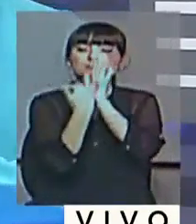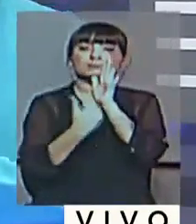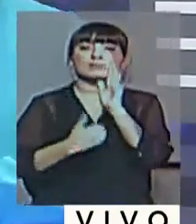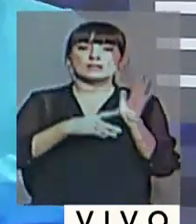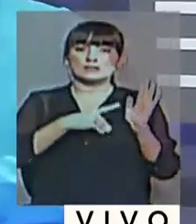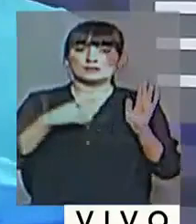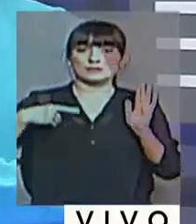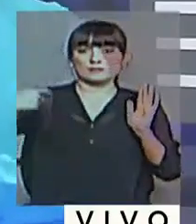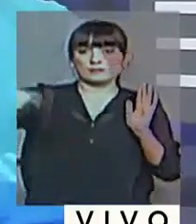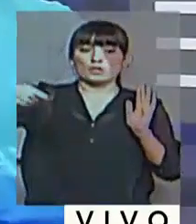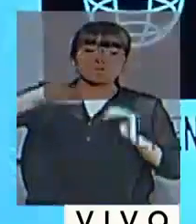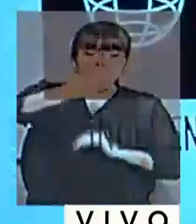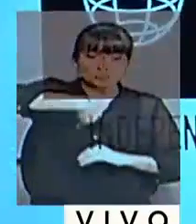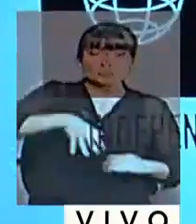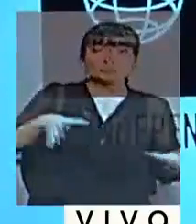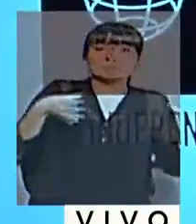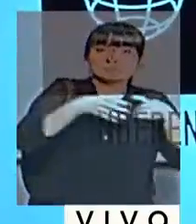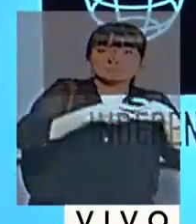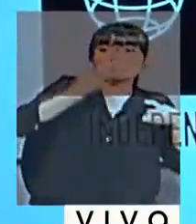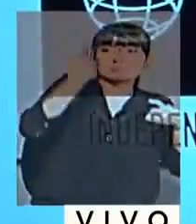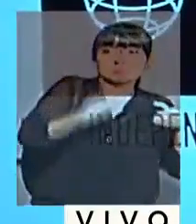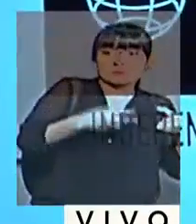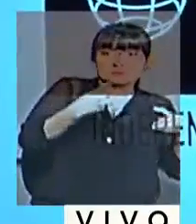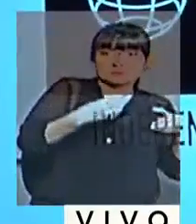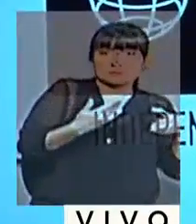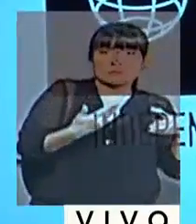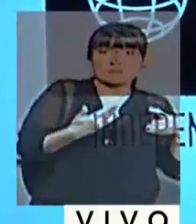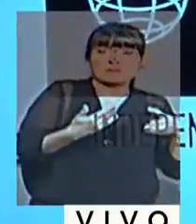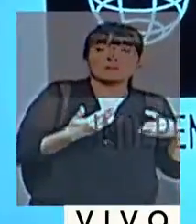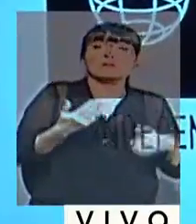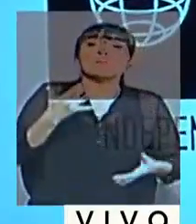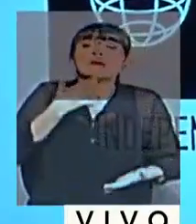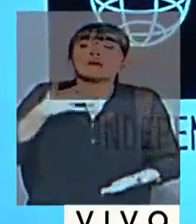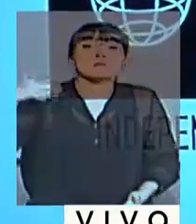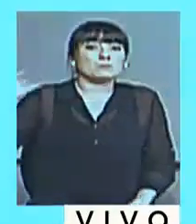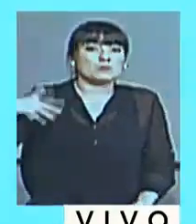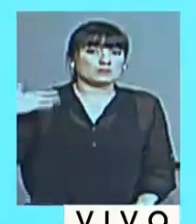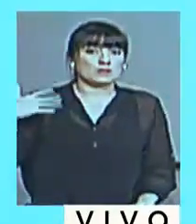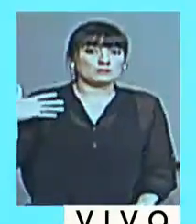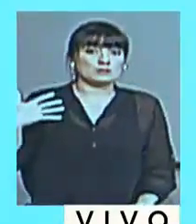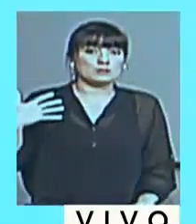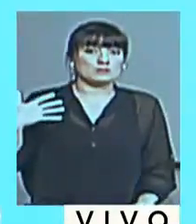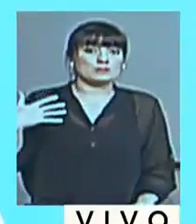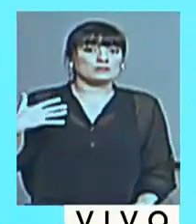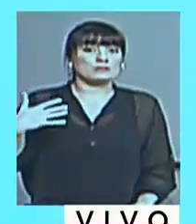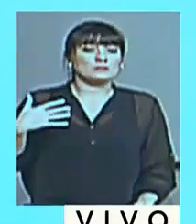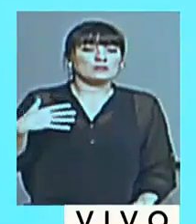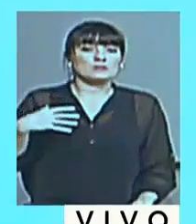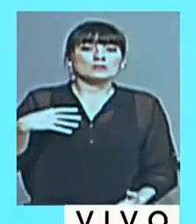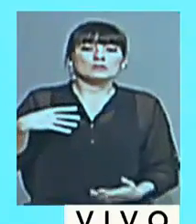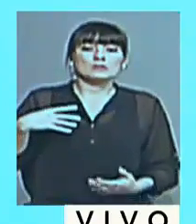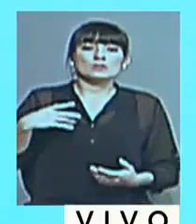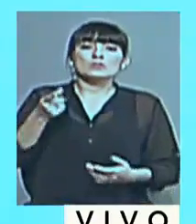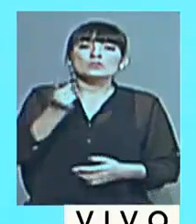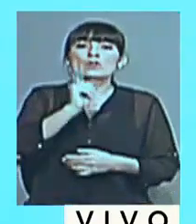nosotros la nuestra. Aquí lo importante, lo importante es que no nos agredamos en el curso de